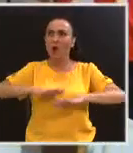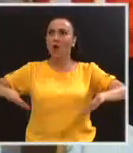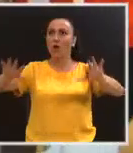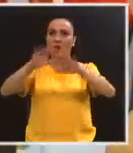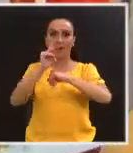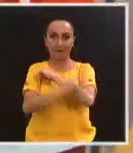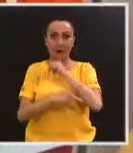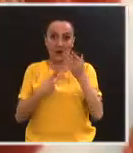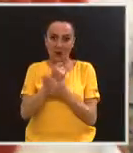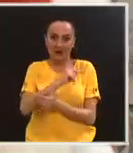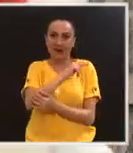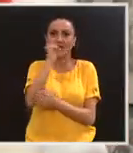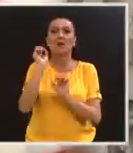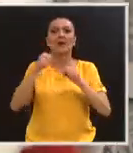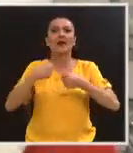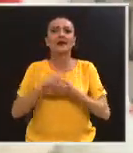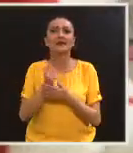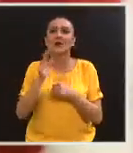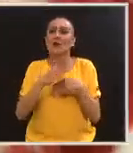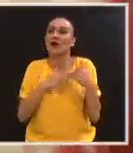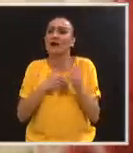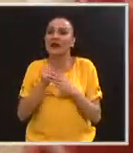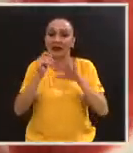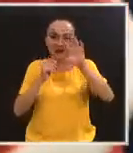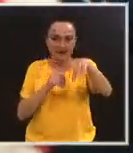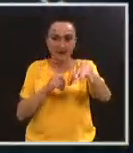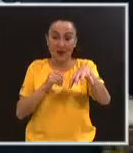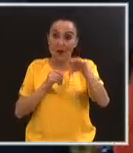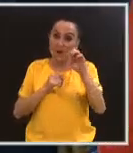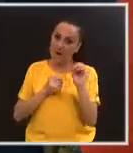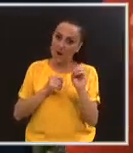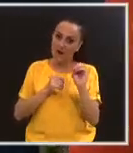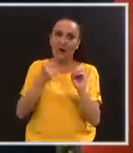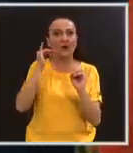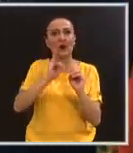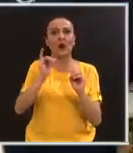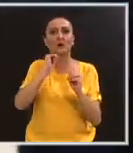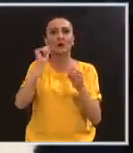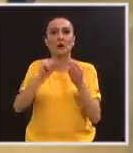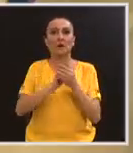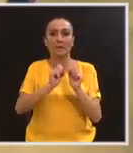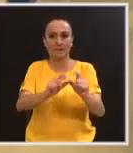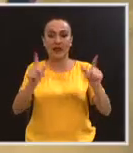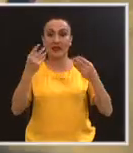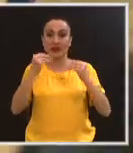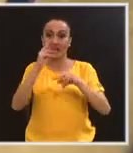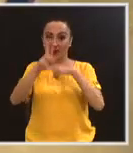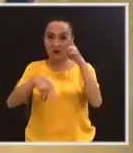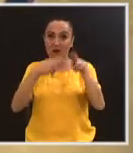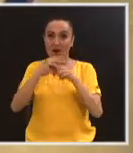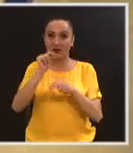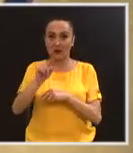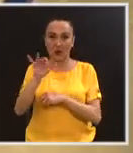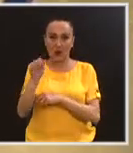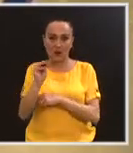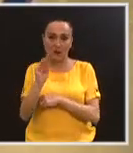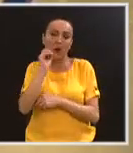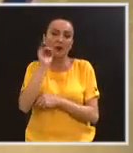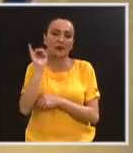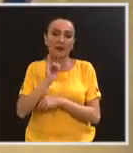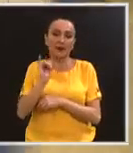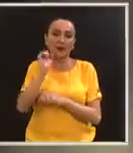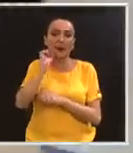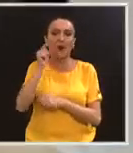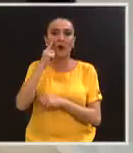sus compras navideñas podrá hacerlas en cualquiera de las sucursales o bien por medio de su página web tienda universal.com o incluso